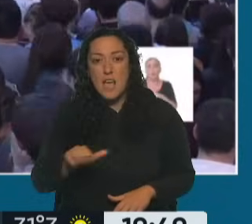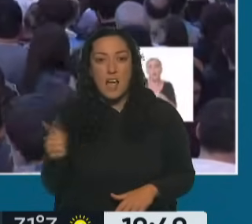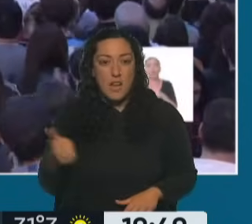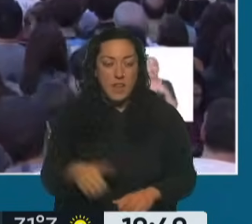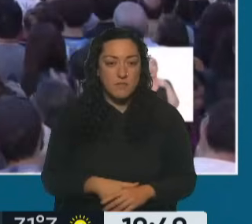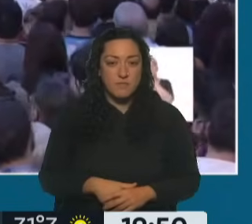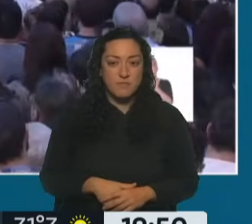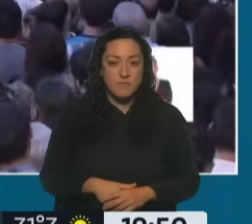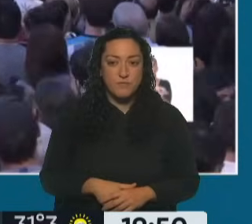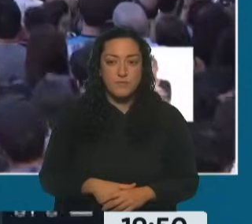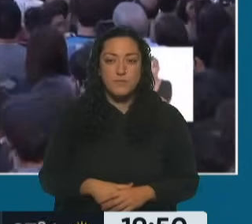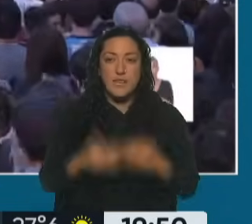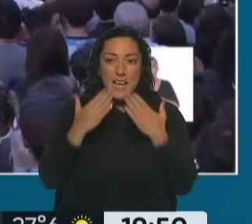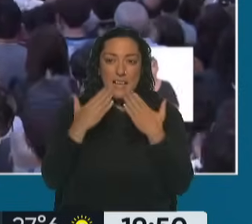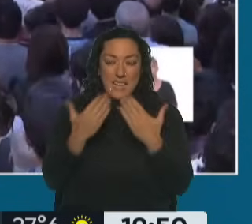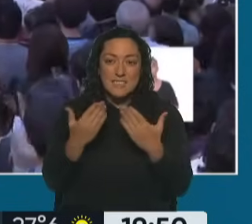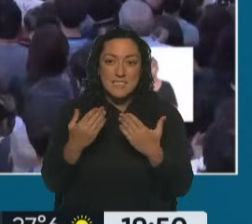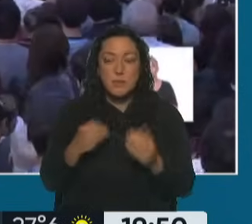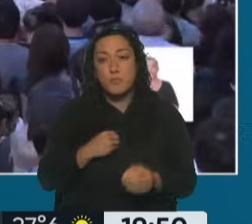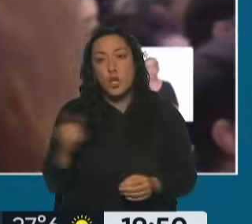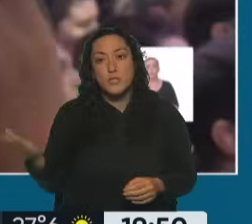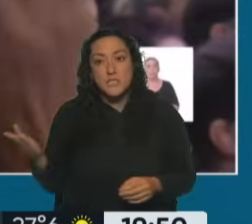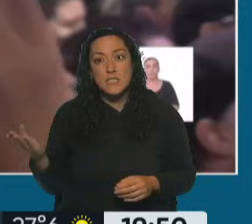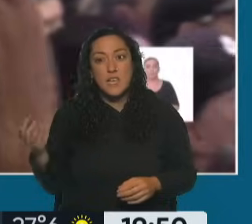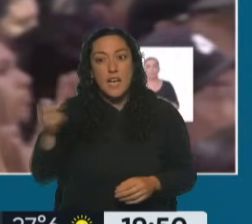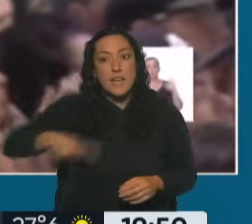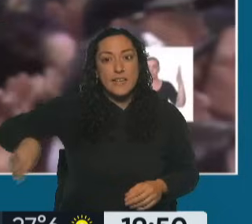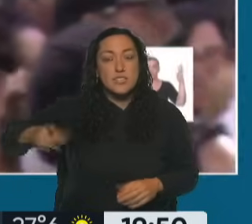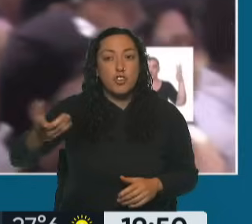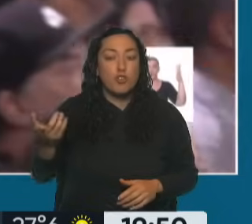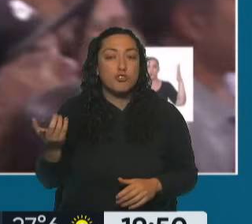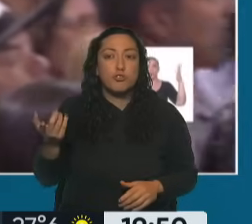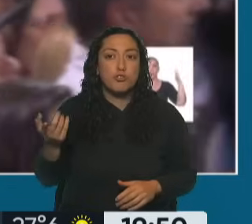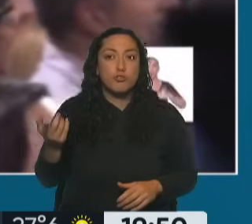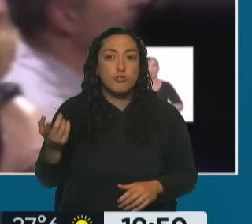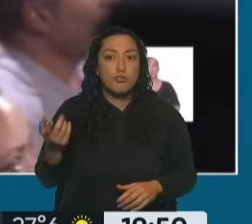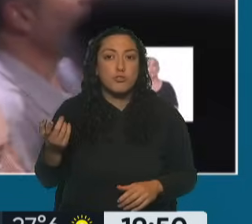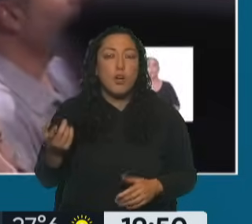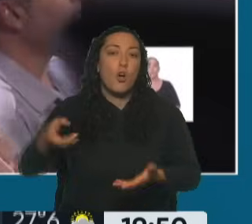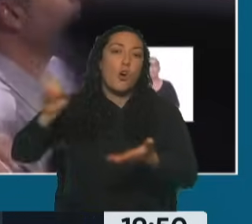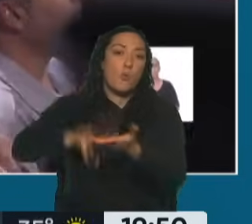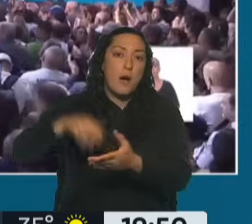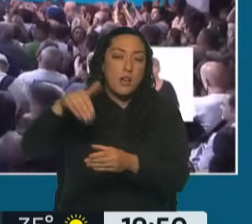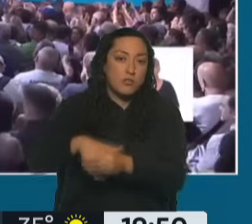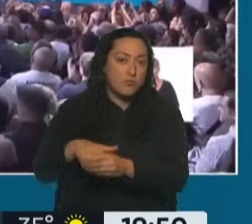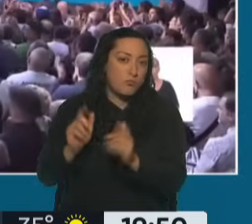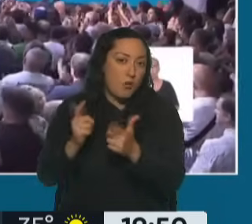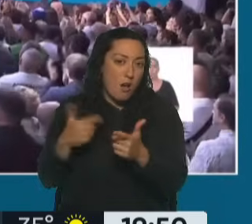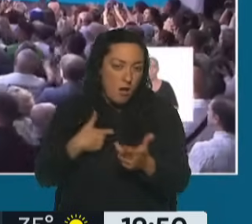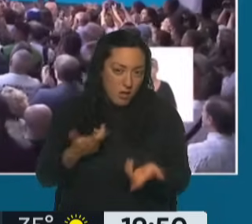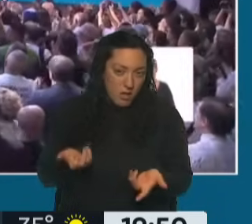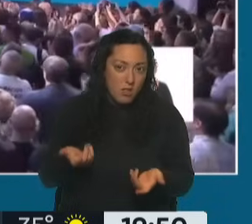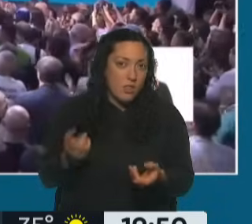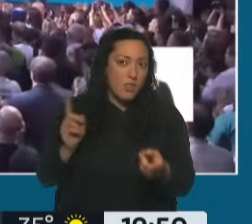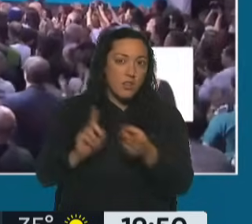Aires, gracias a que en la provincia de Buenos Aires no se produjo esa doble vuelta de la oposición y